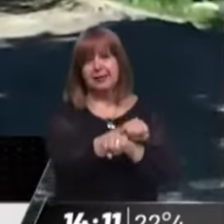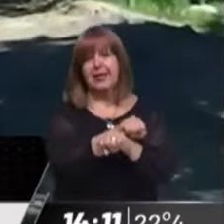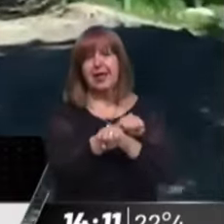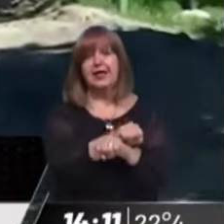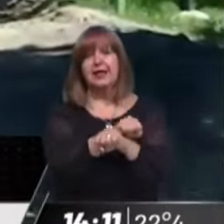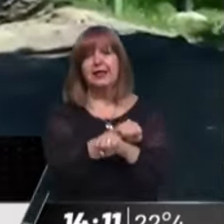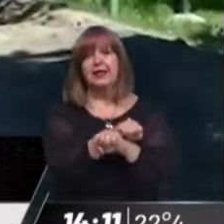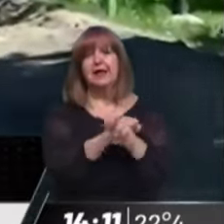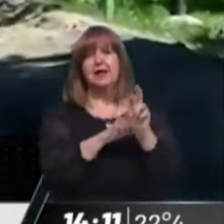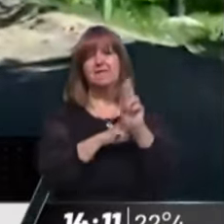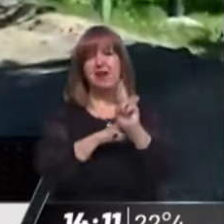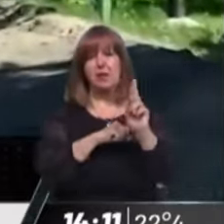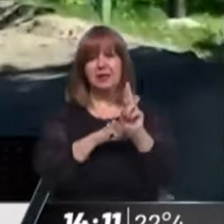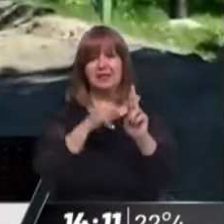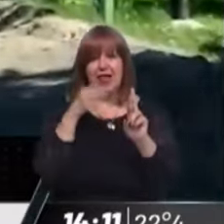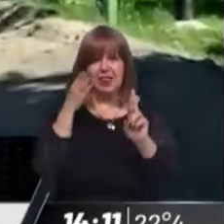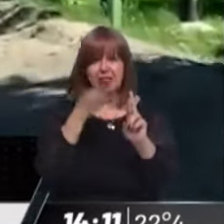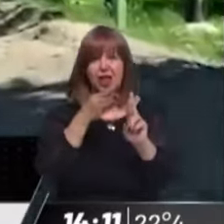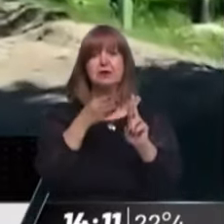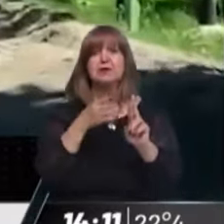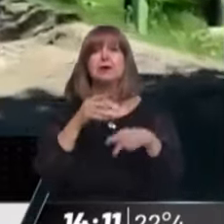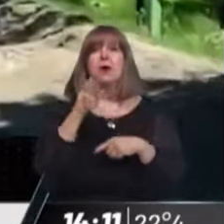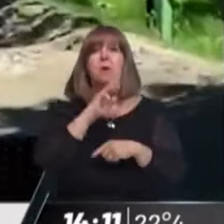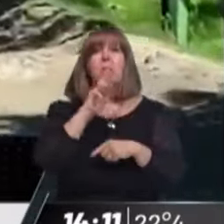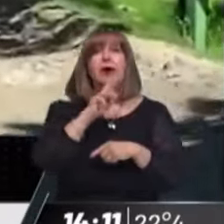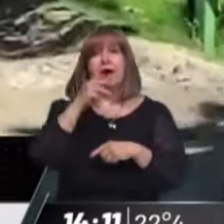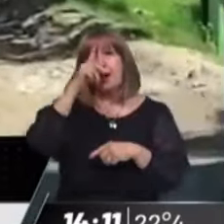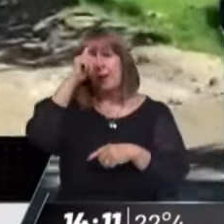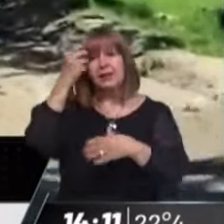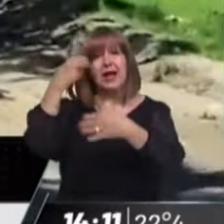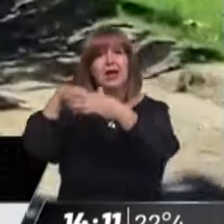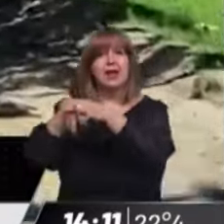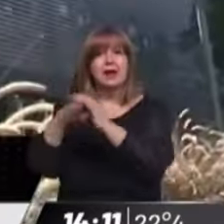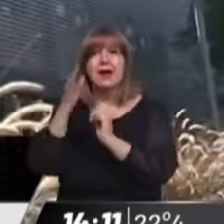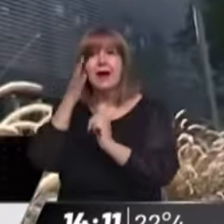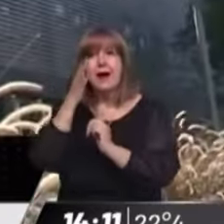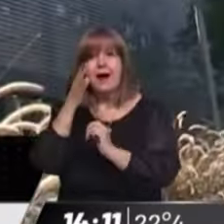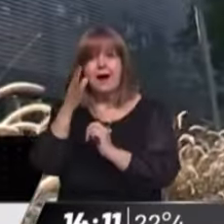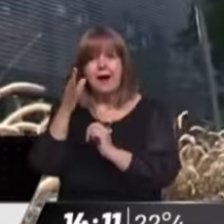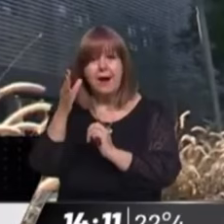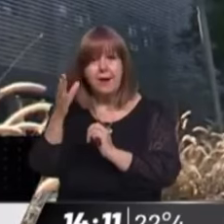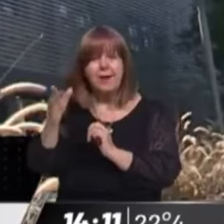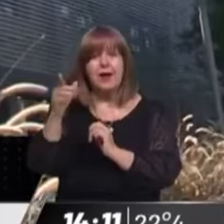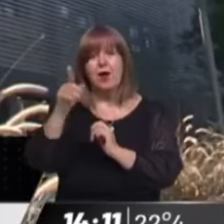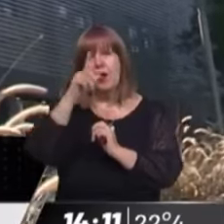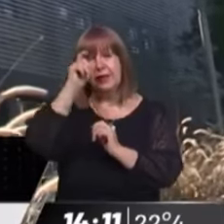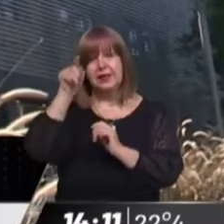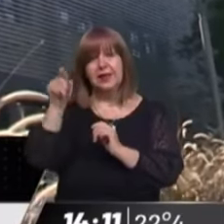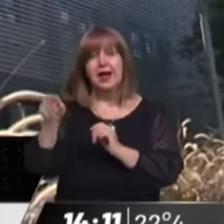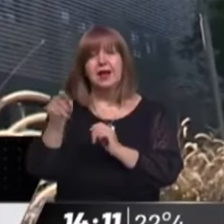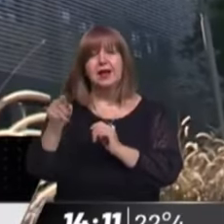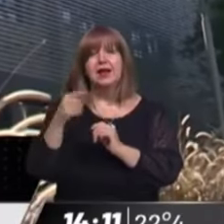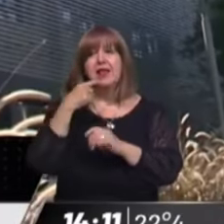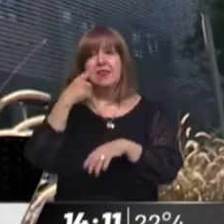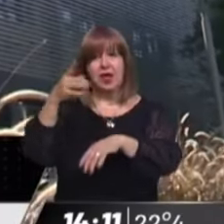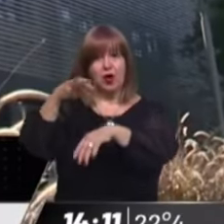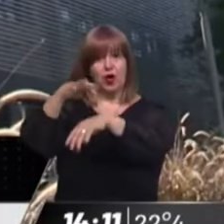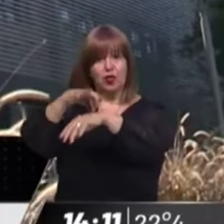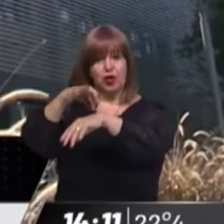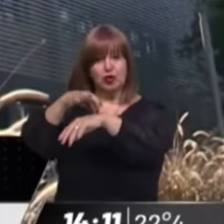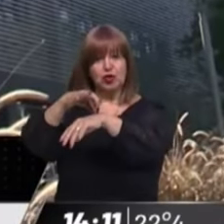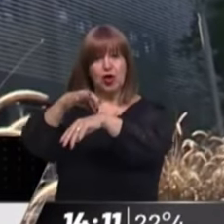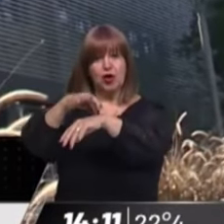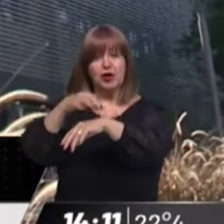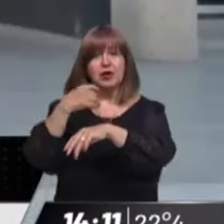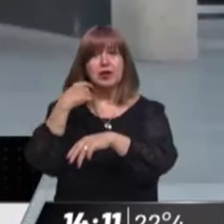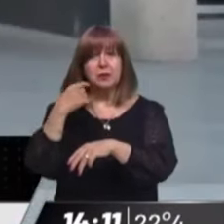de tentativa. Mientras tanto, la mujer permanece internada en grave estado en terapia intensiva del Hospital Central. El parte médico que dio a conocer la